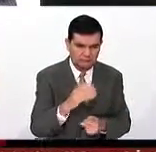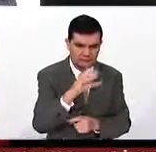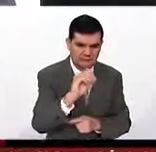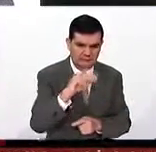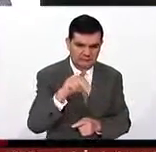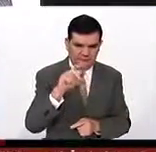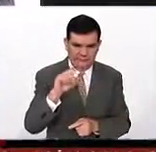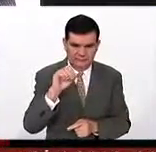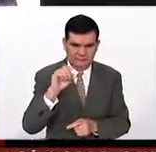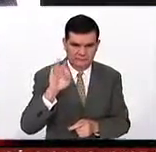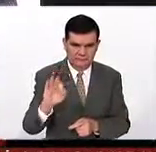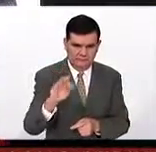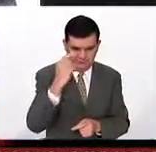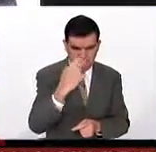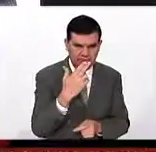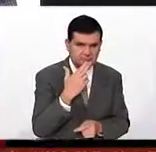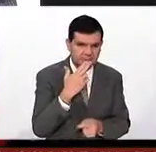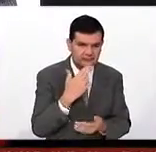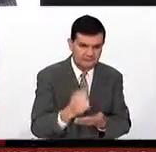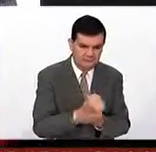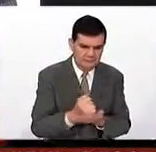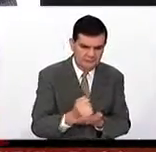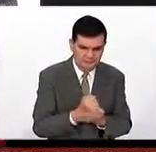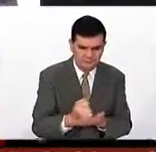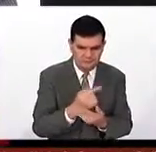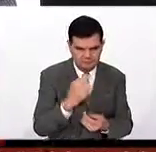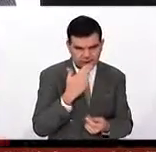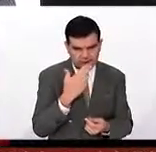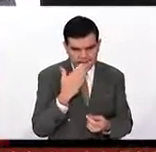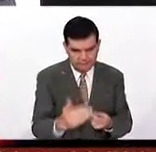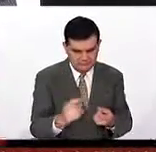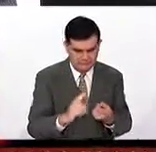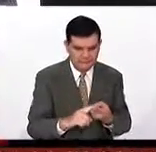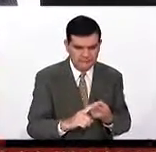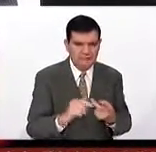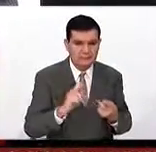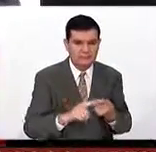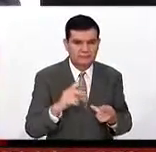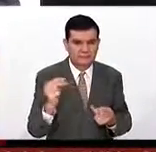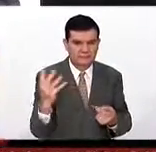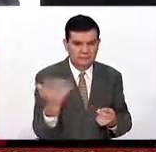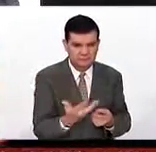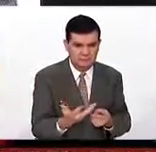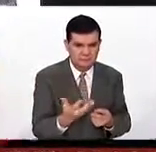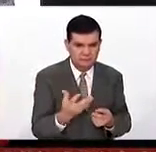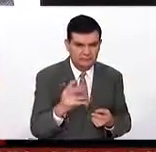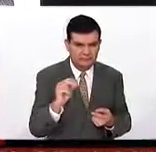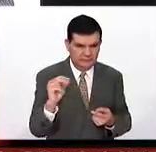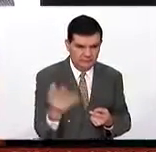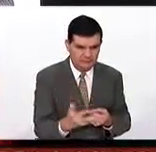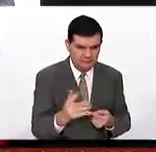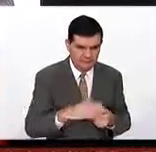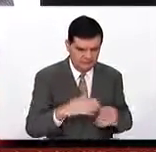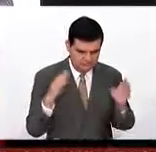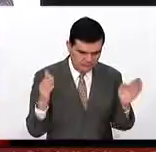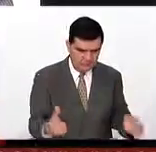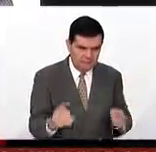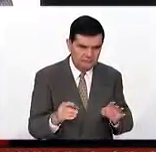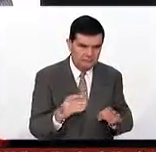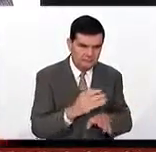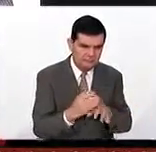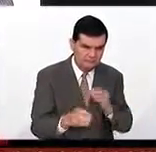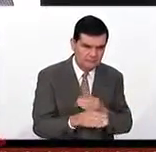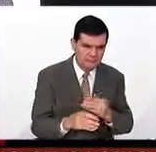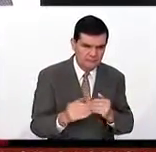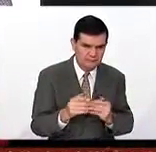para hacer el mejor uso posible de las tarjetas de crédito y de preferencia no hacerlo ajustarse a las cosas